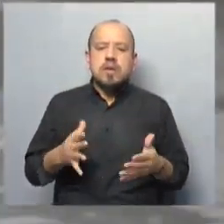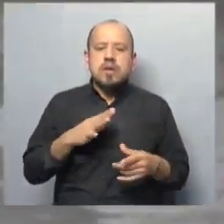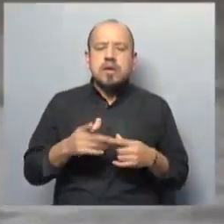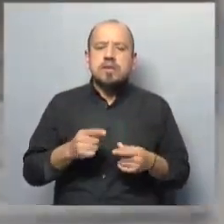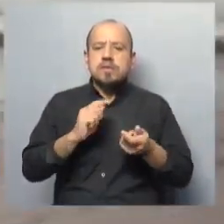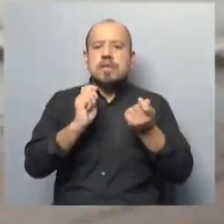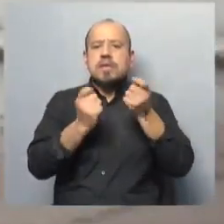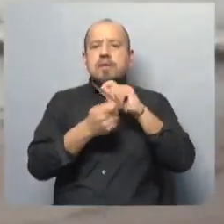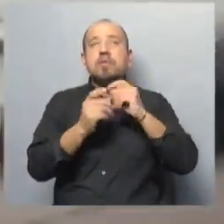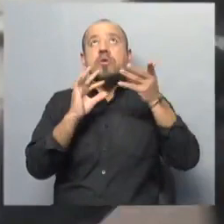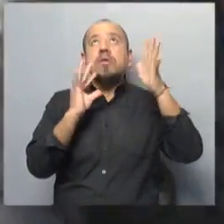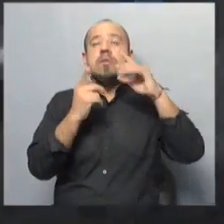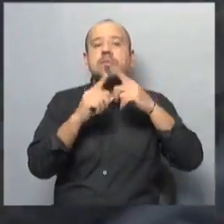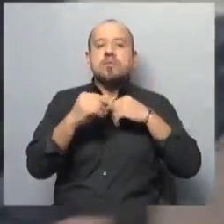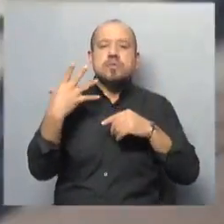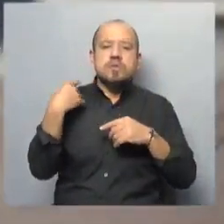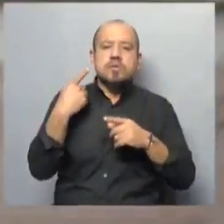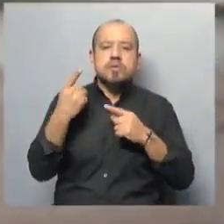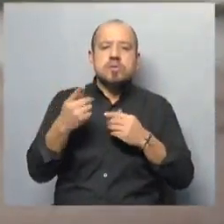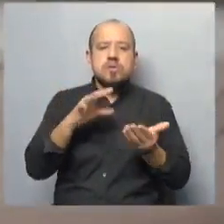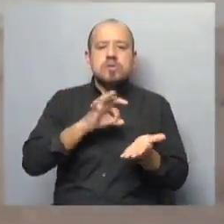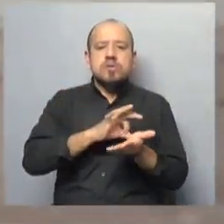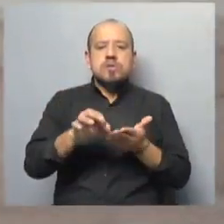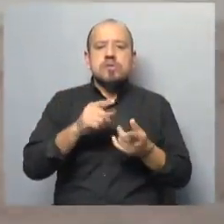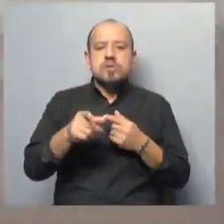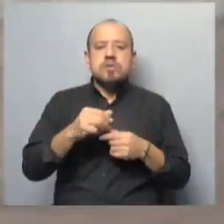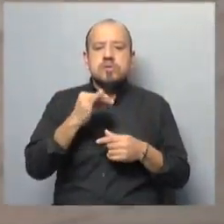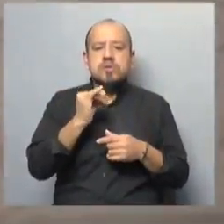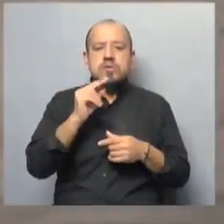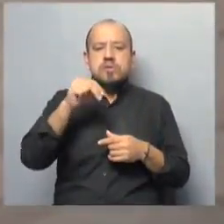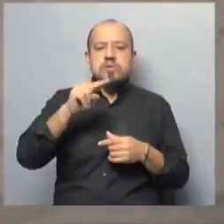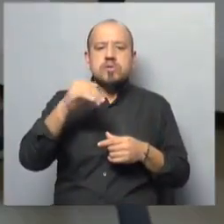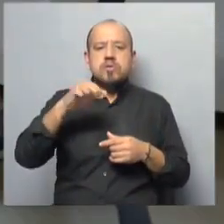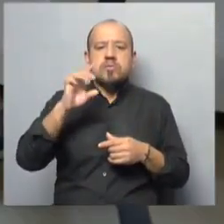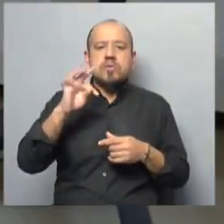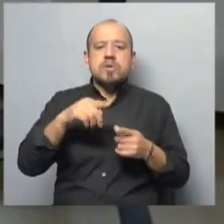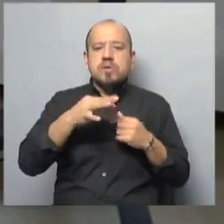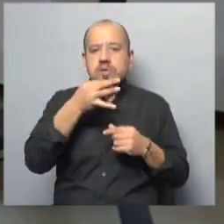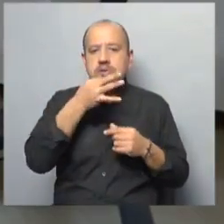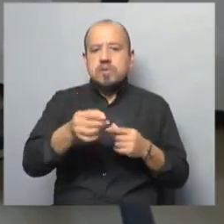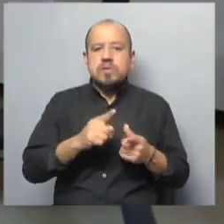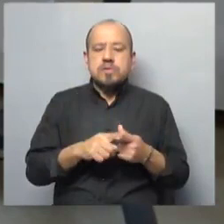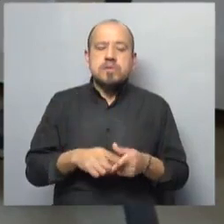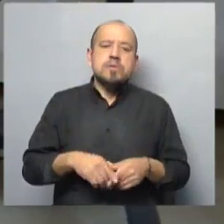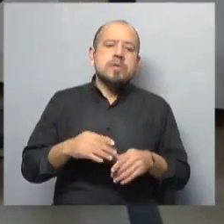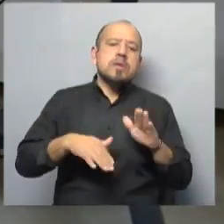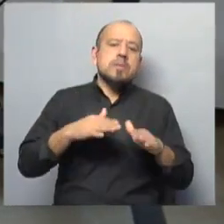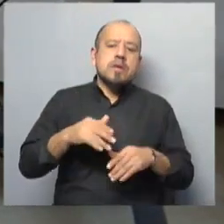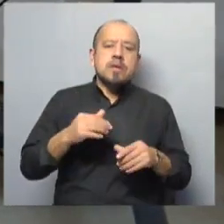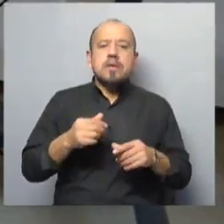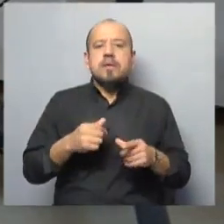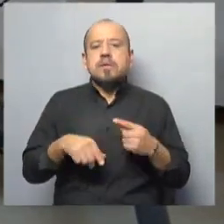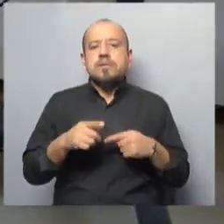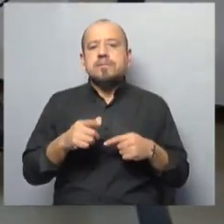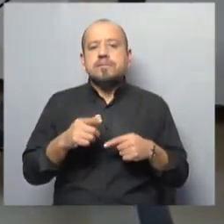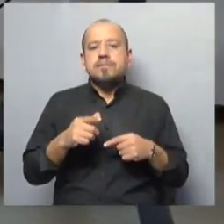cambio climático? Lo explica la directora de Servicios Meteorológicos de INUMET, Natalia Bentancor. Depende mucho del año y de las condiciones más de